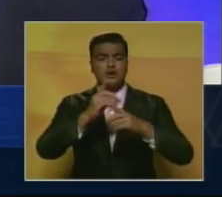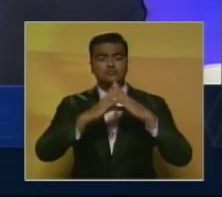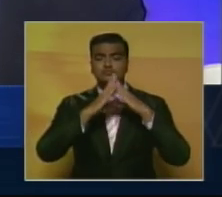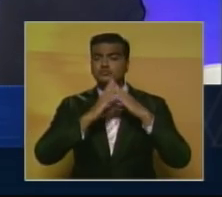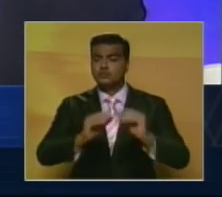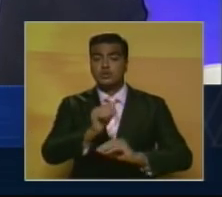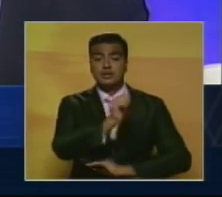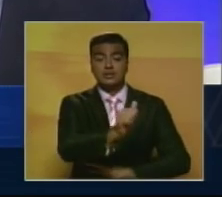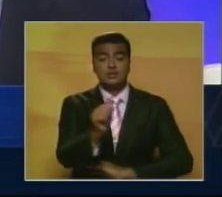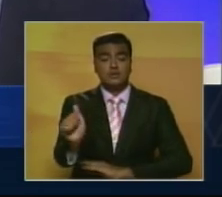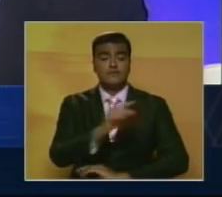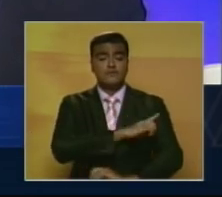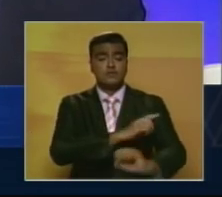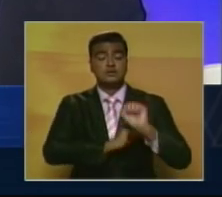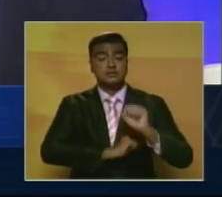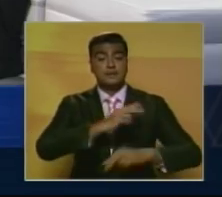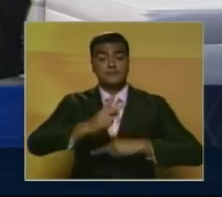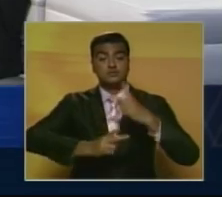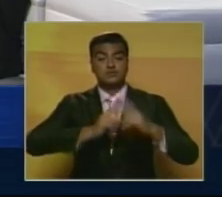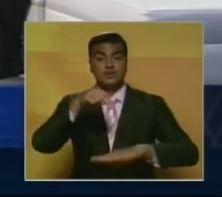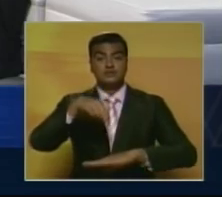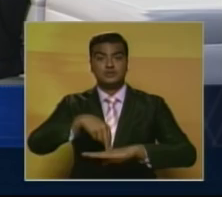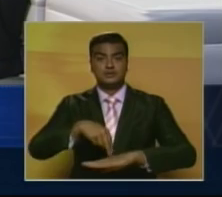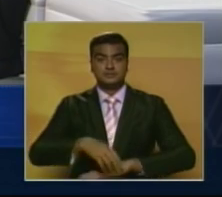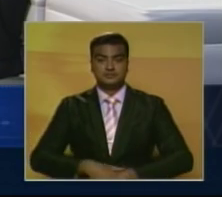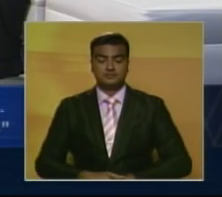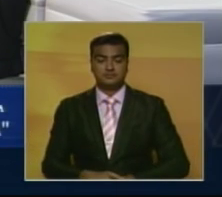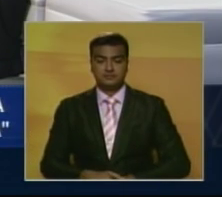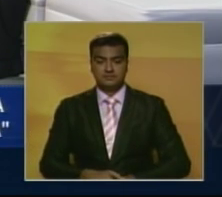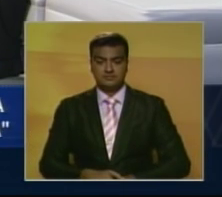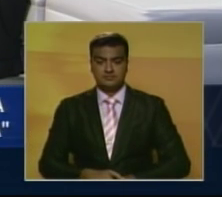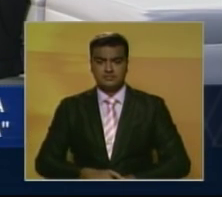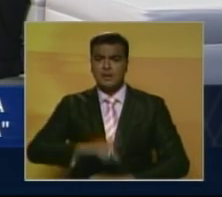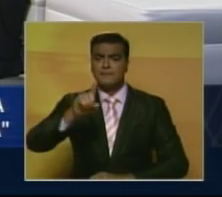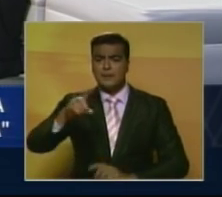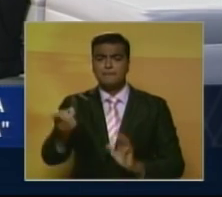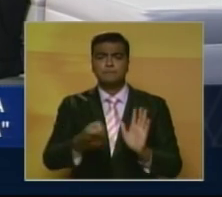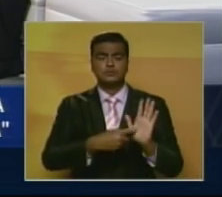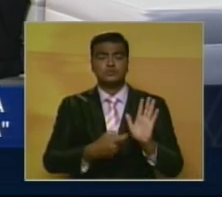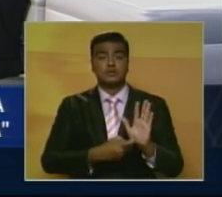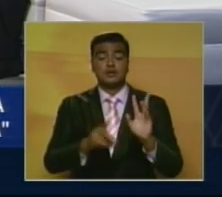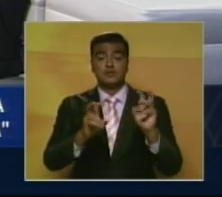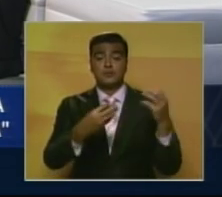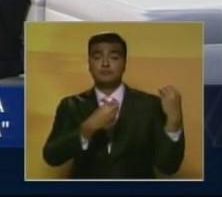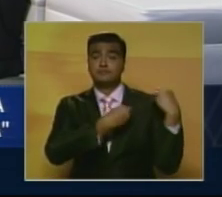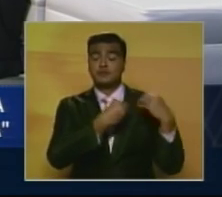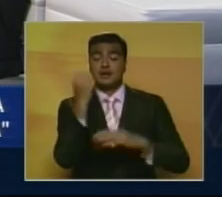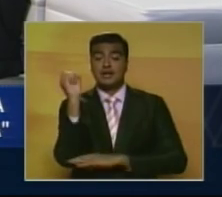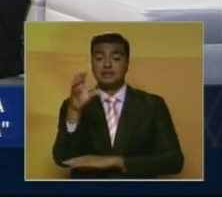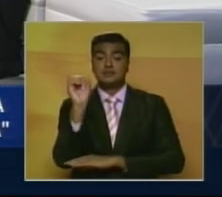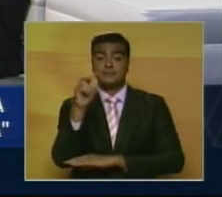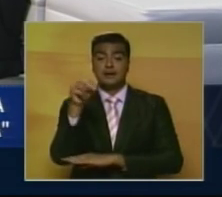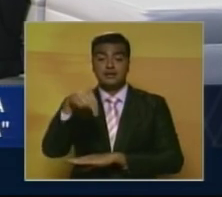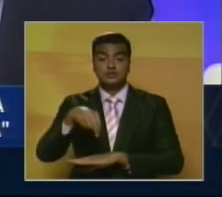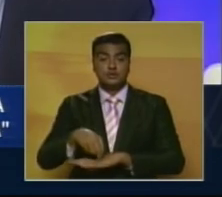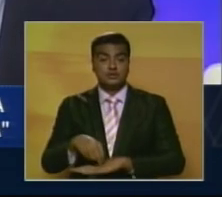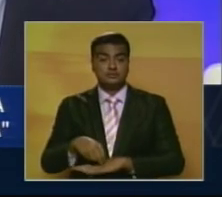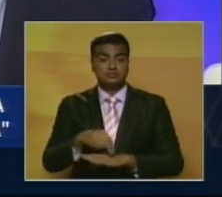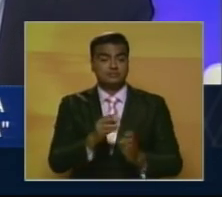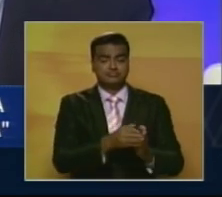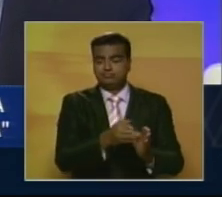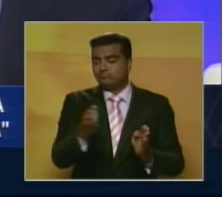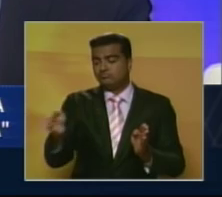línea en fortalecer la producción nacional. Rojas puntualizó que la nueva directiva de la Asamblea Nacional actúa fuera del